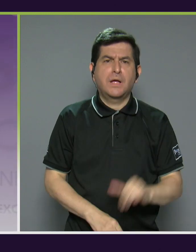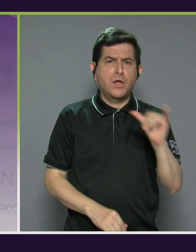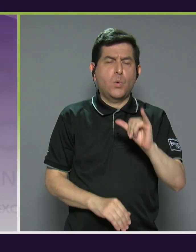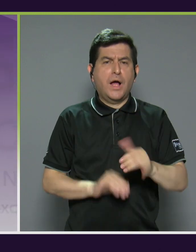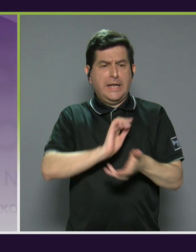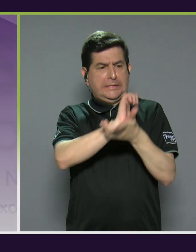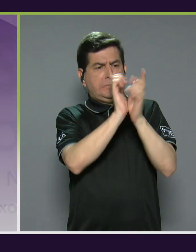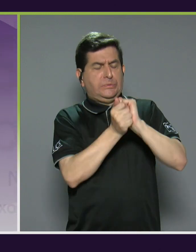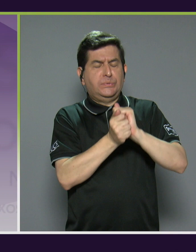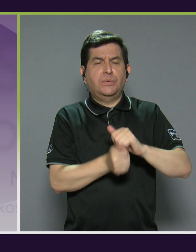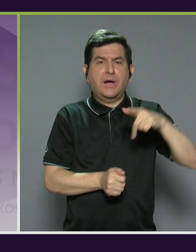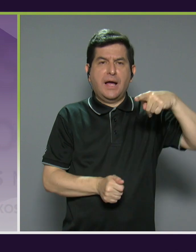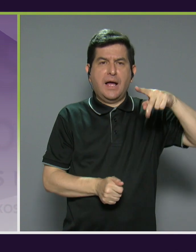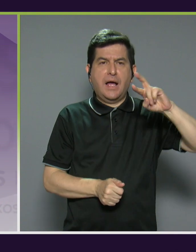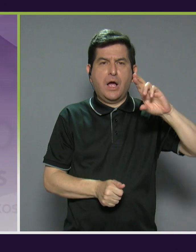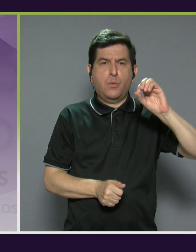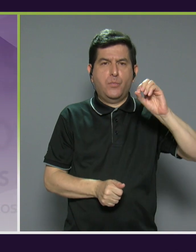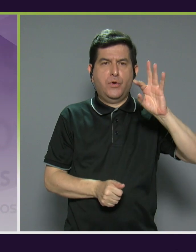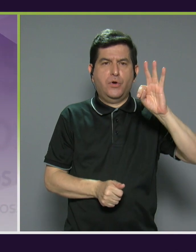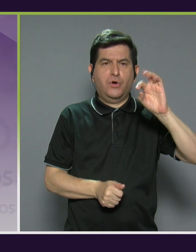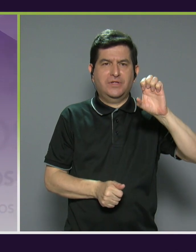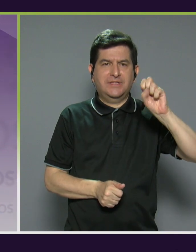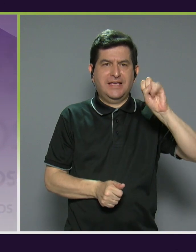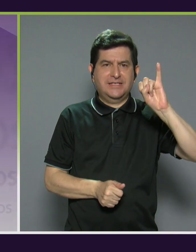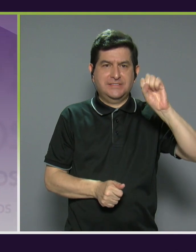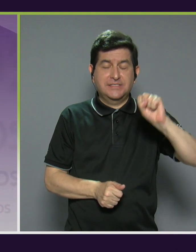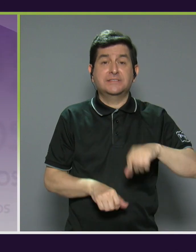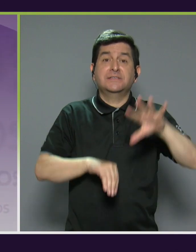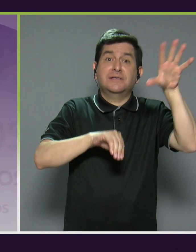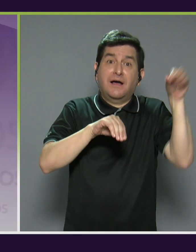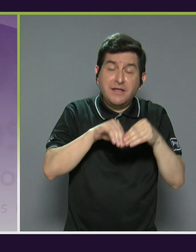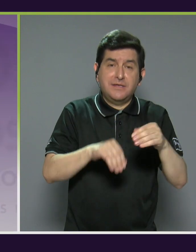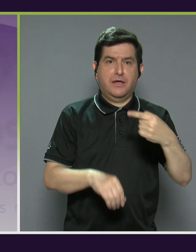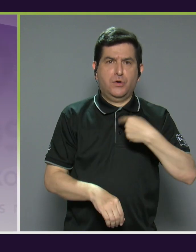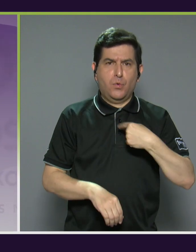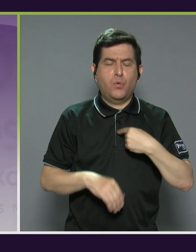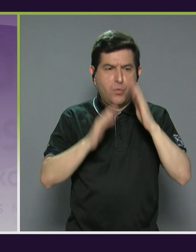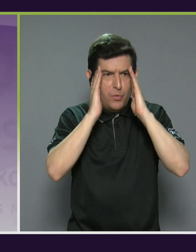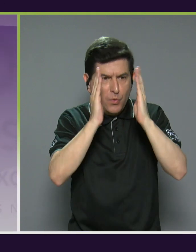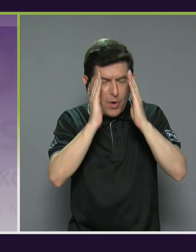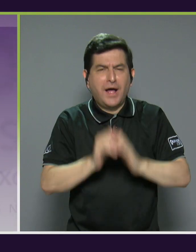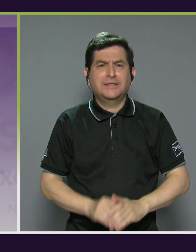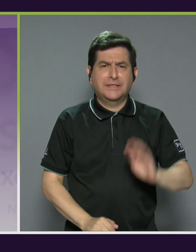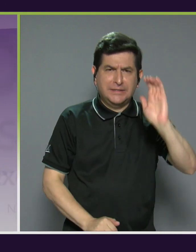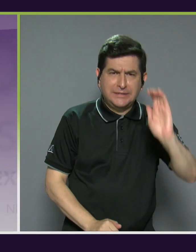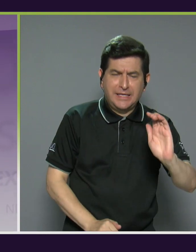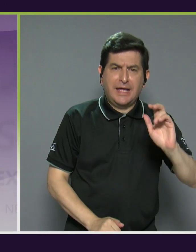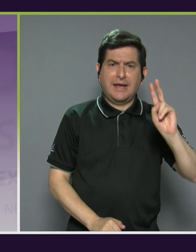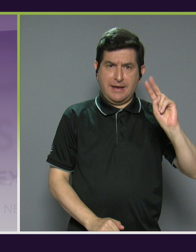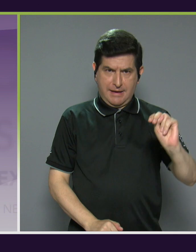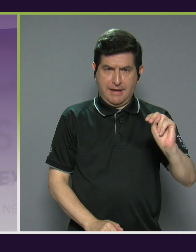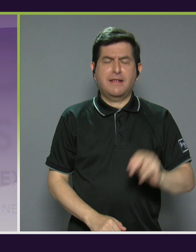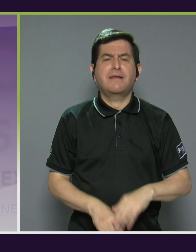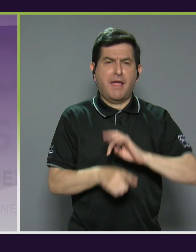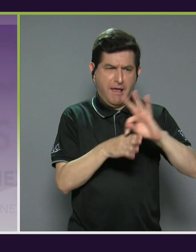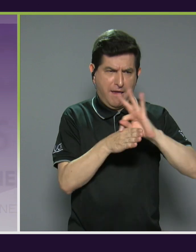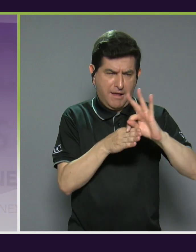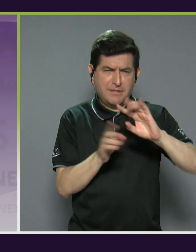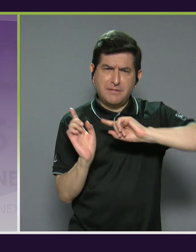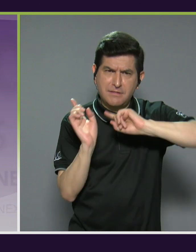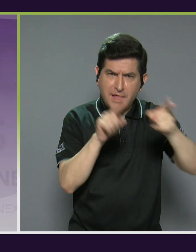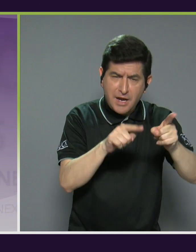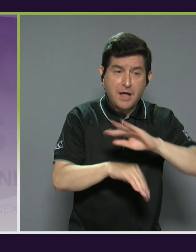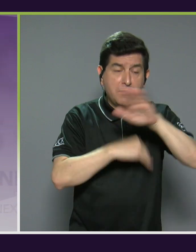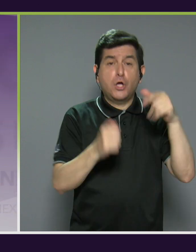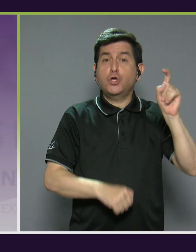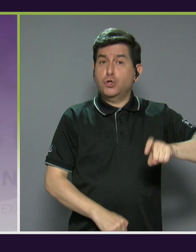una prótesis, y a eso había que sumarle el hecho de que había que estar atendiendo a Nazaret y llevándola a las terapias y todo lo que ella necesitaba en ese